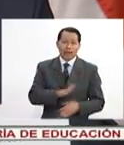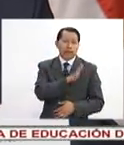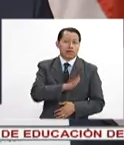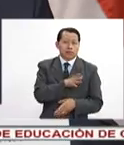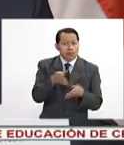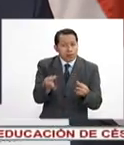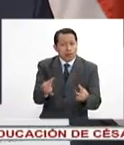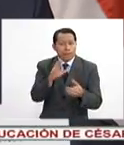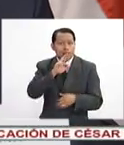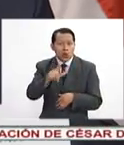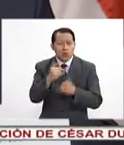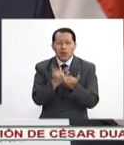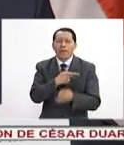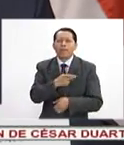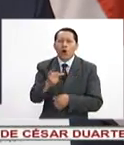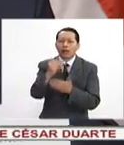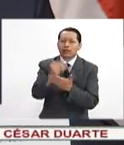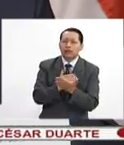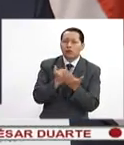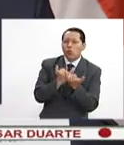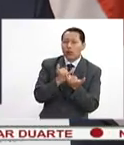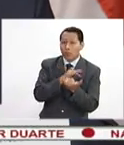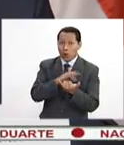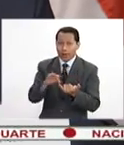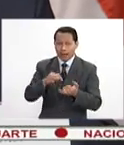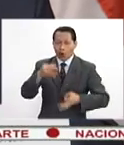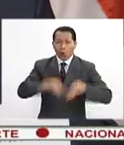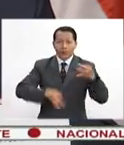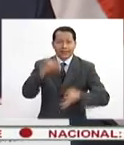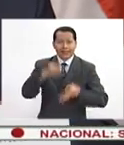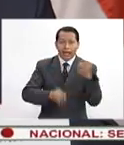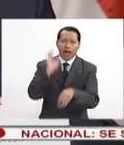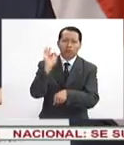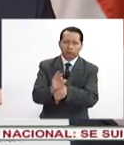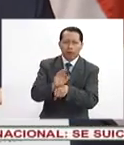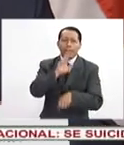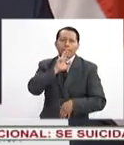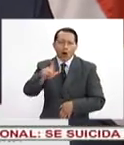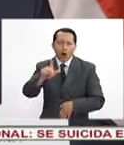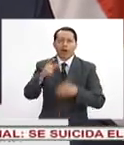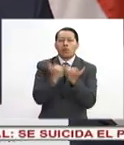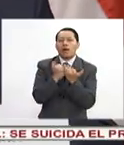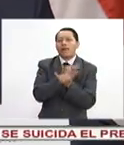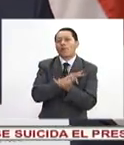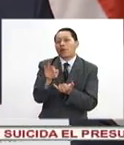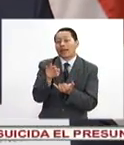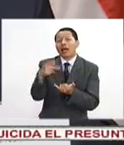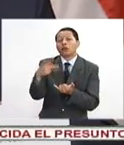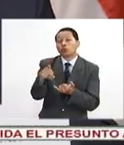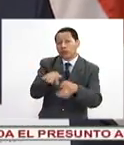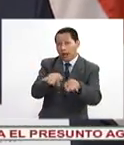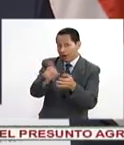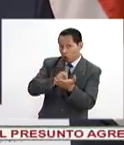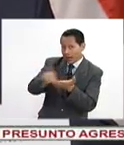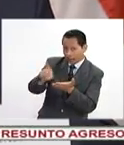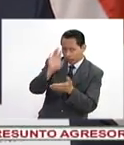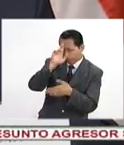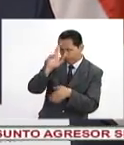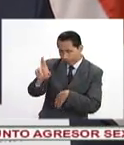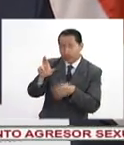de pobreza, mejore los sistemas de procuración de justicia y asegure la protección de los derechos laborales, la equidad de